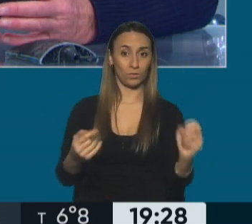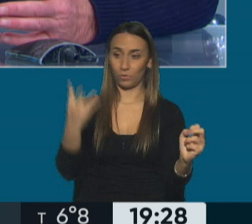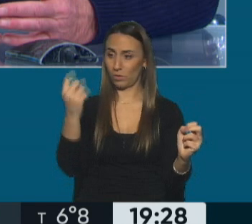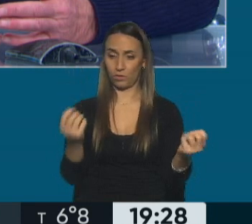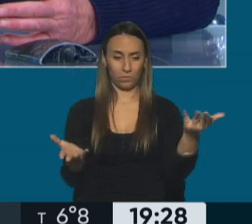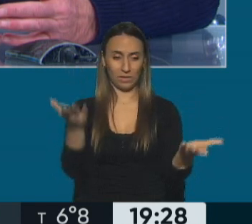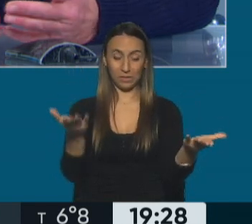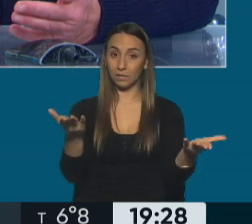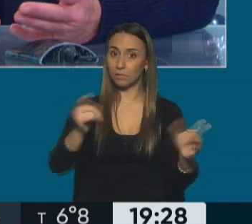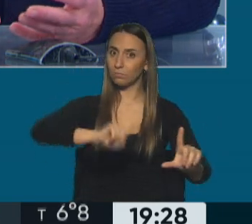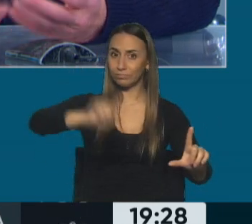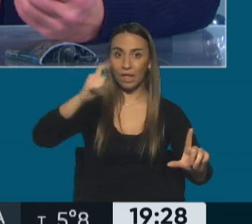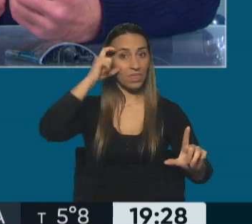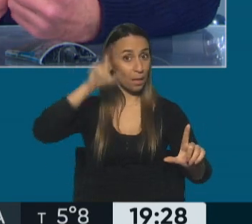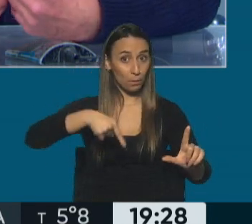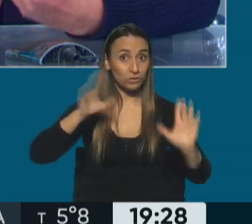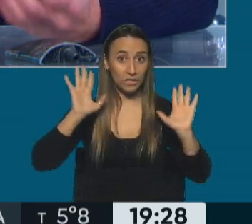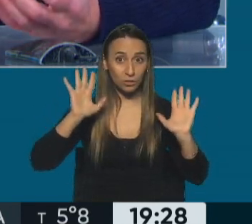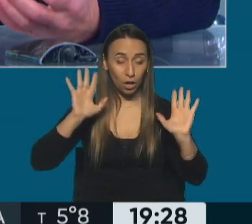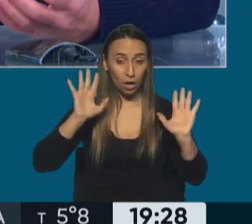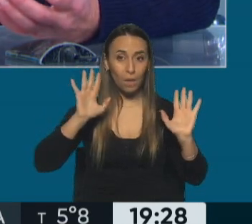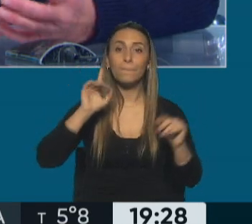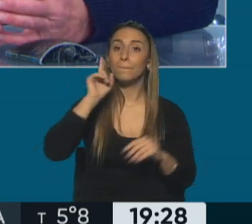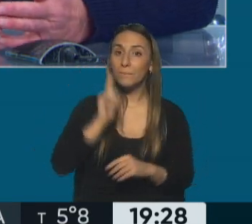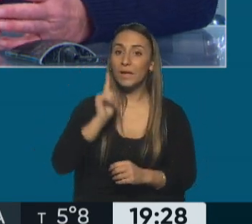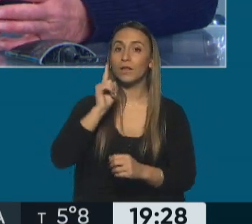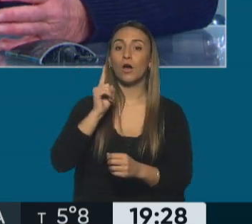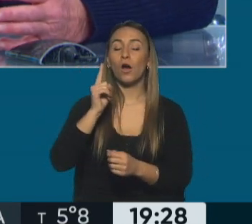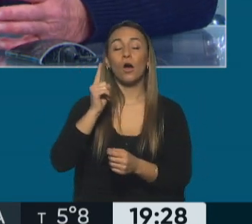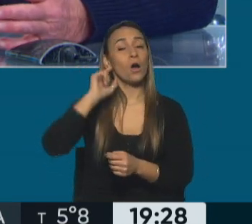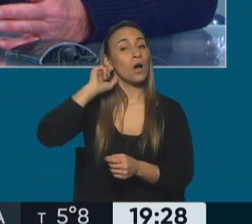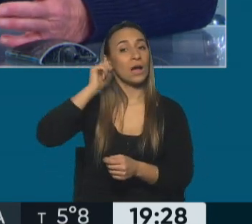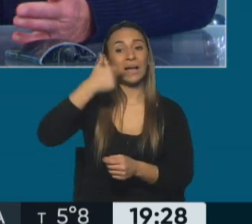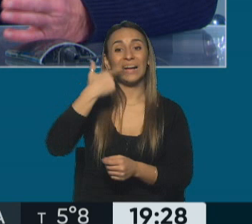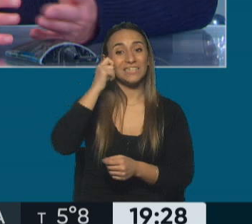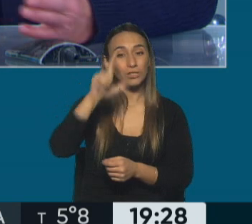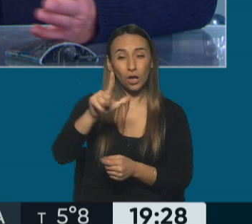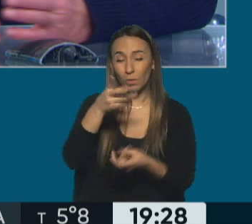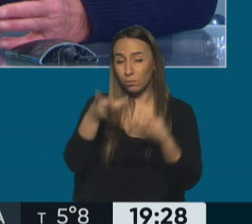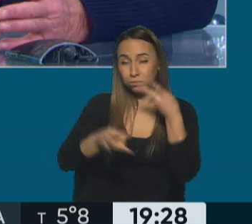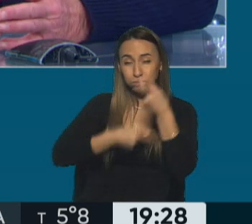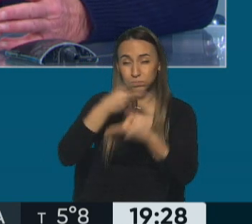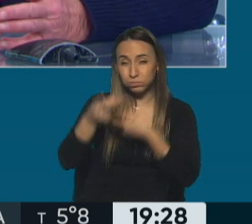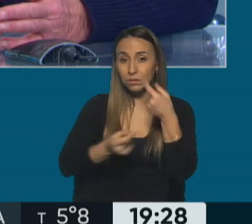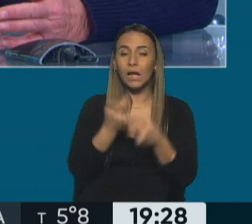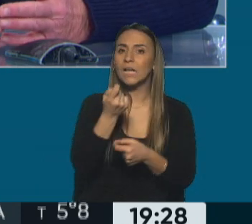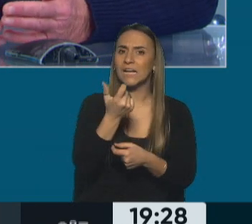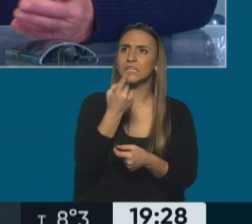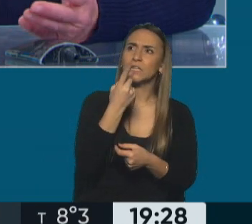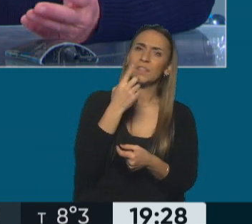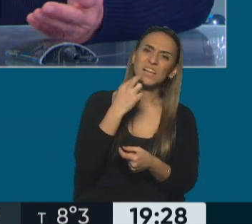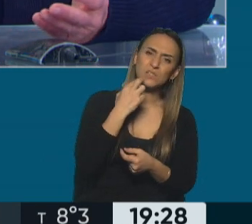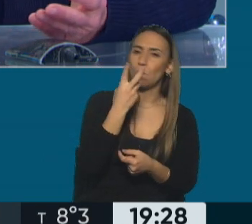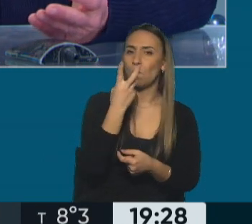10%. Pero el consumo de gasoil o la venta de gasoil aumentó casi el 20%, Ah, el 19%.